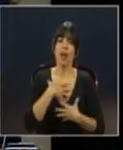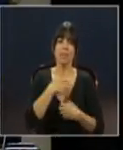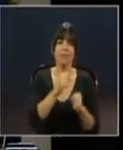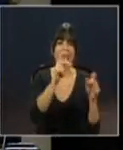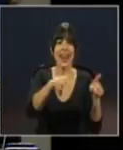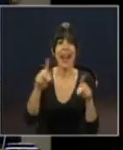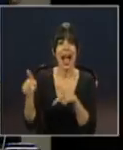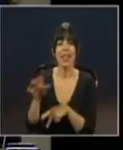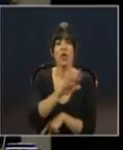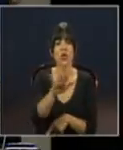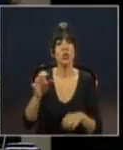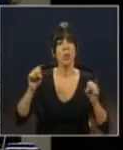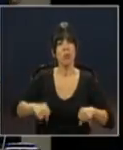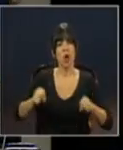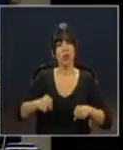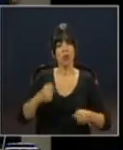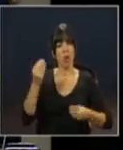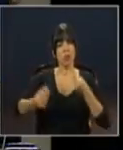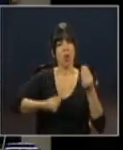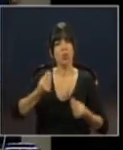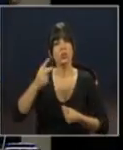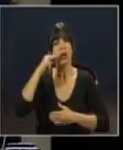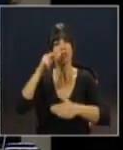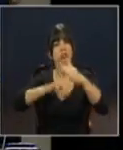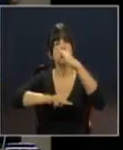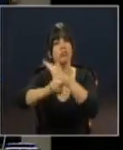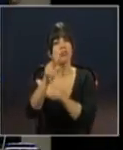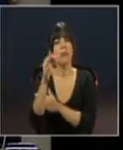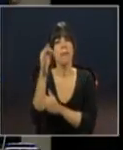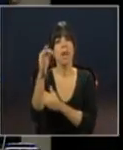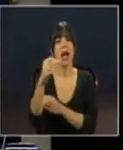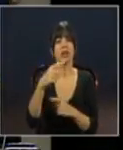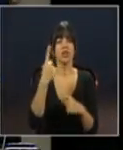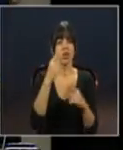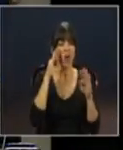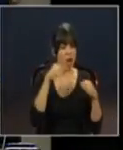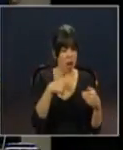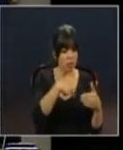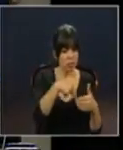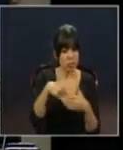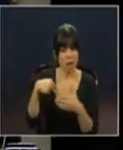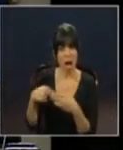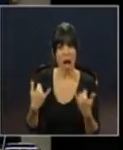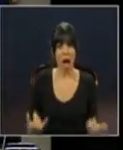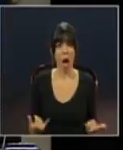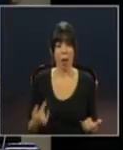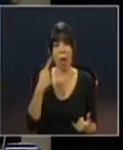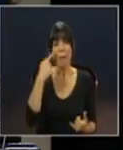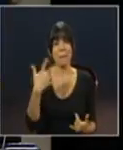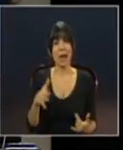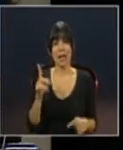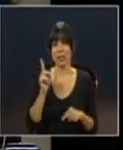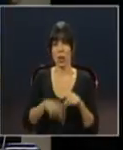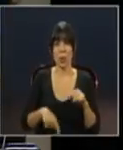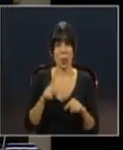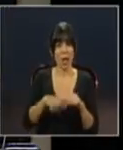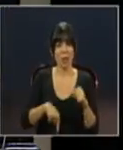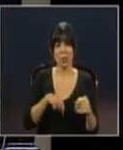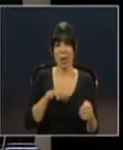su capacidad para producir y mirar más allá de los obstáculos que hoy parecen